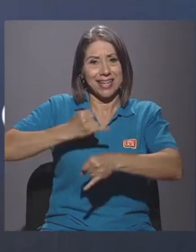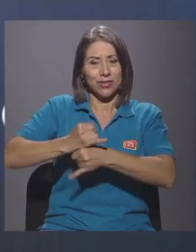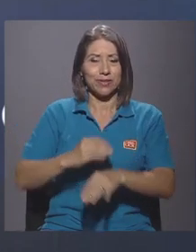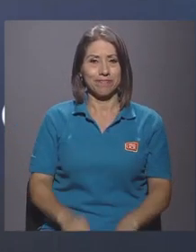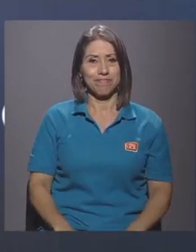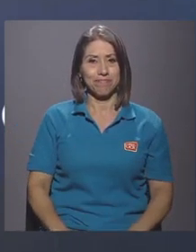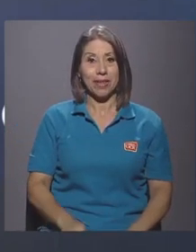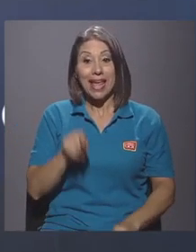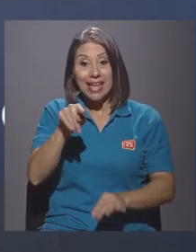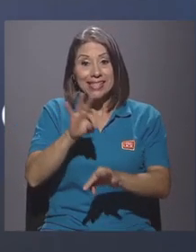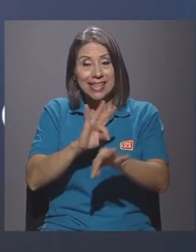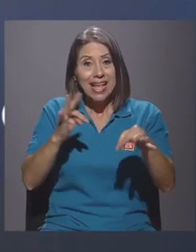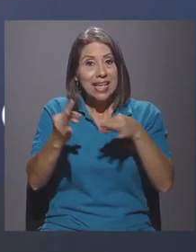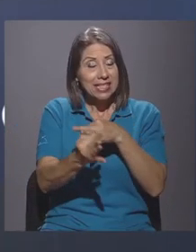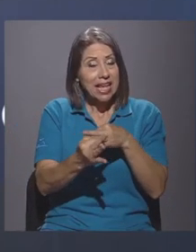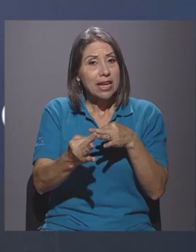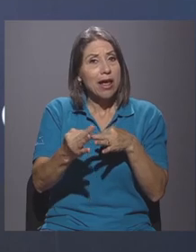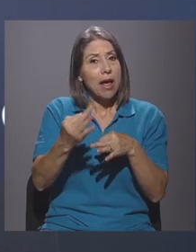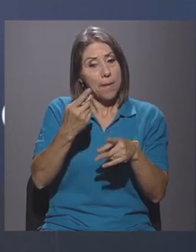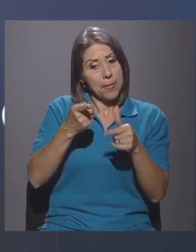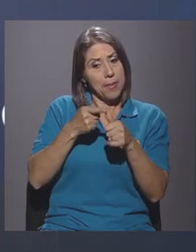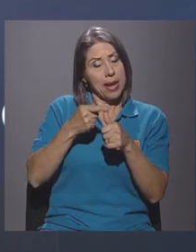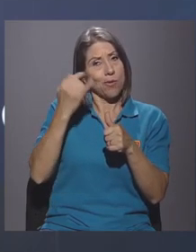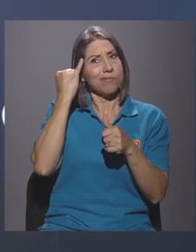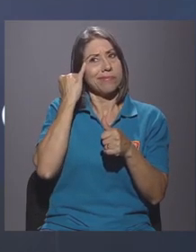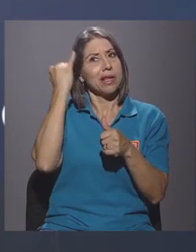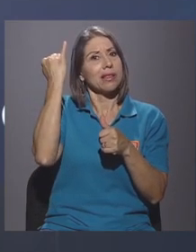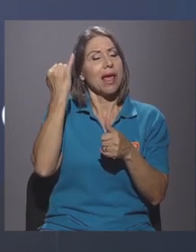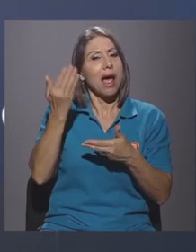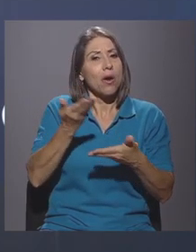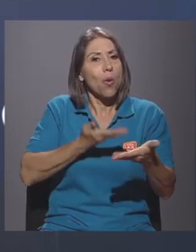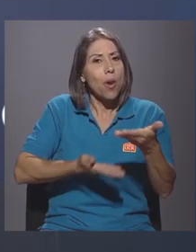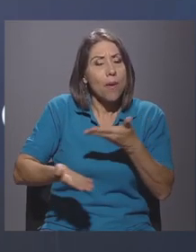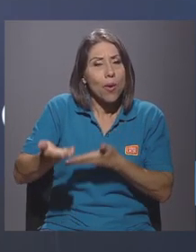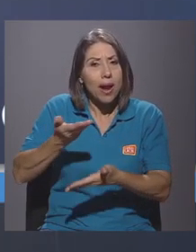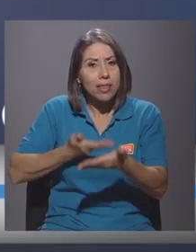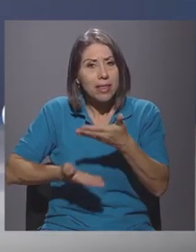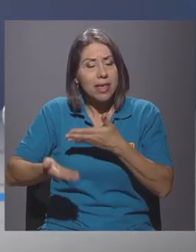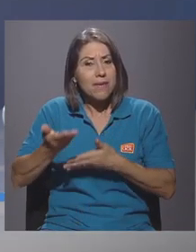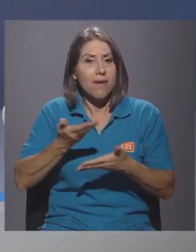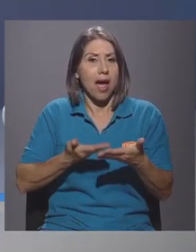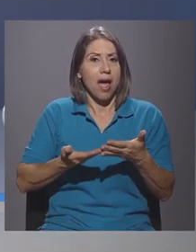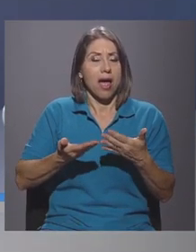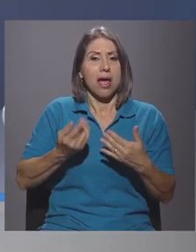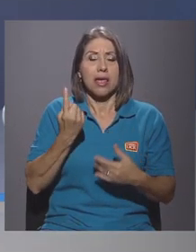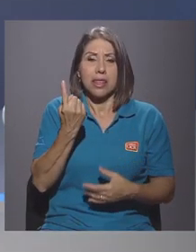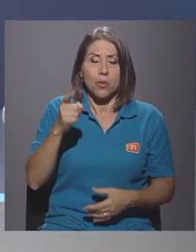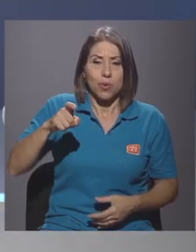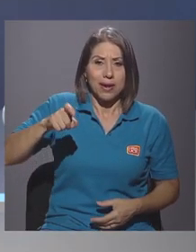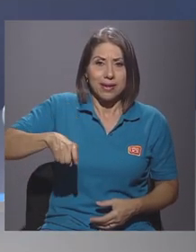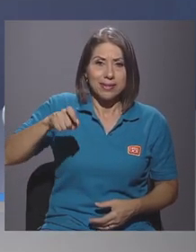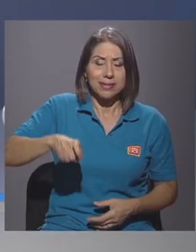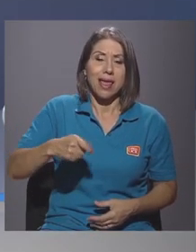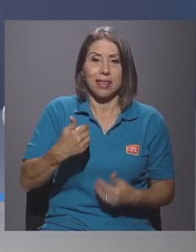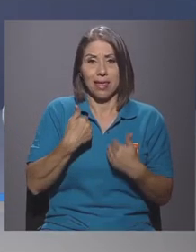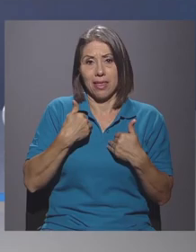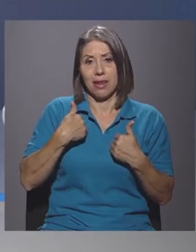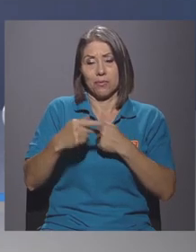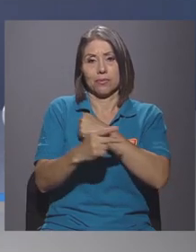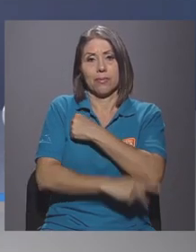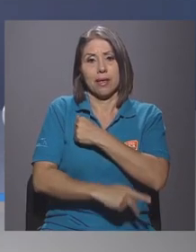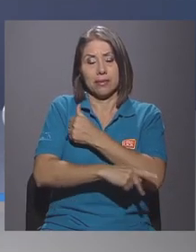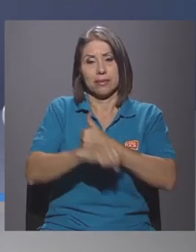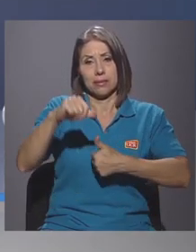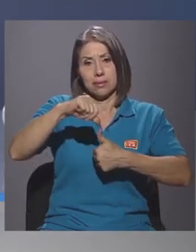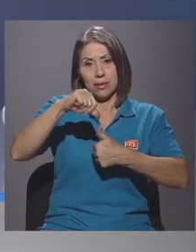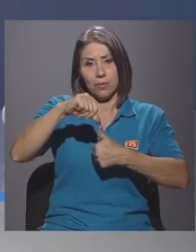El taller surge, bueno, de una idea colaborativa y de una necesidad que tenemos los países de